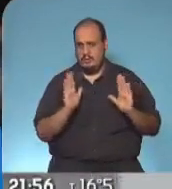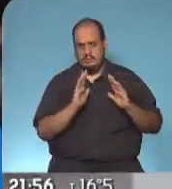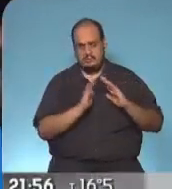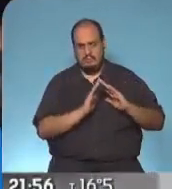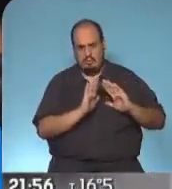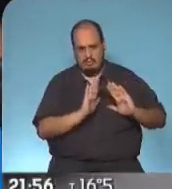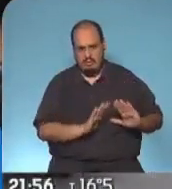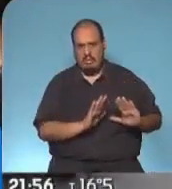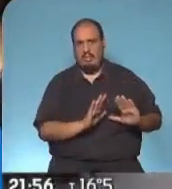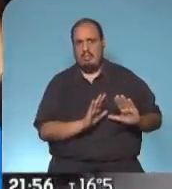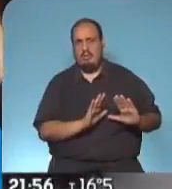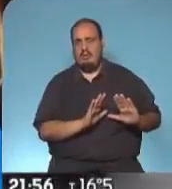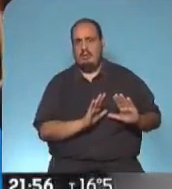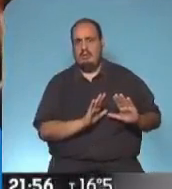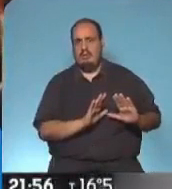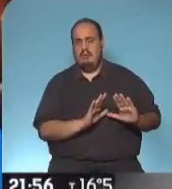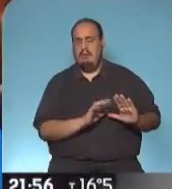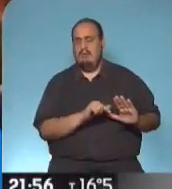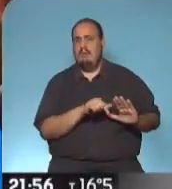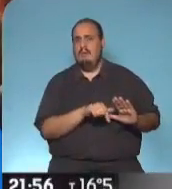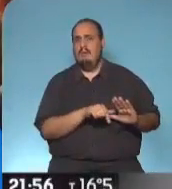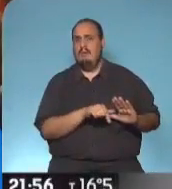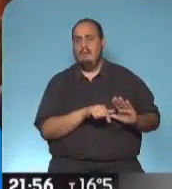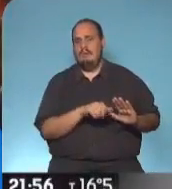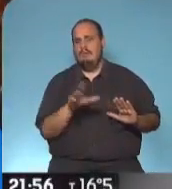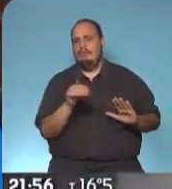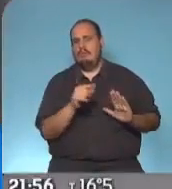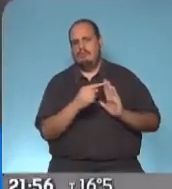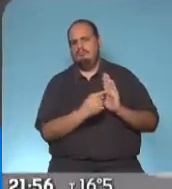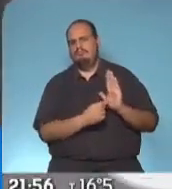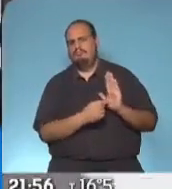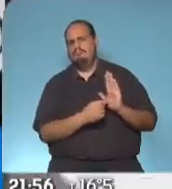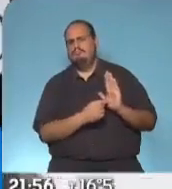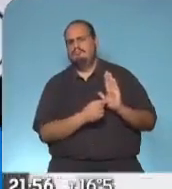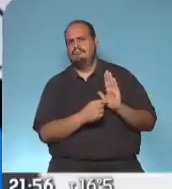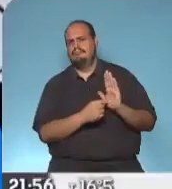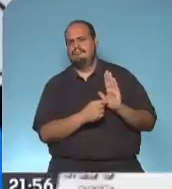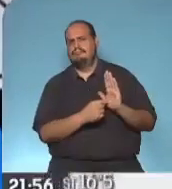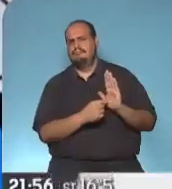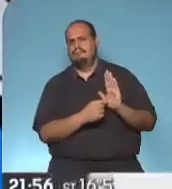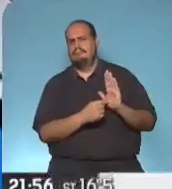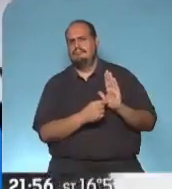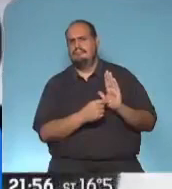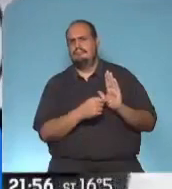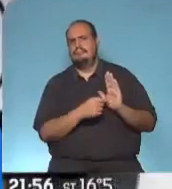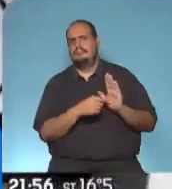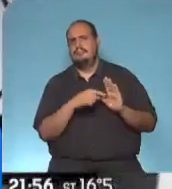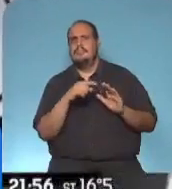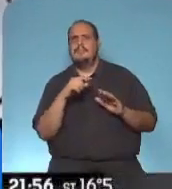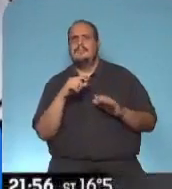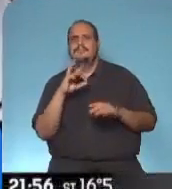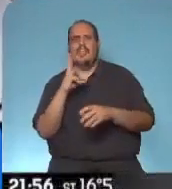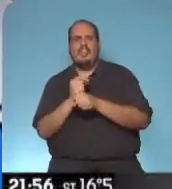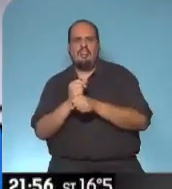preventivo obligatorio, lo señalan todos los indicadores, ha reducido en general los delitos, pero no